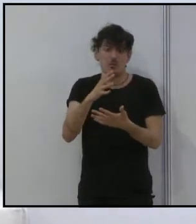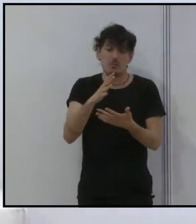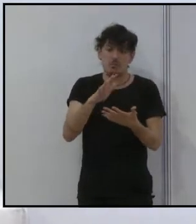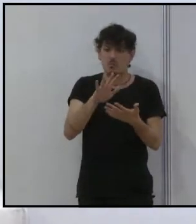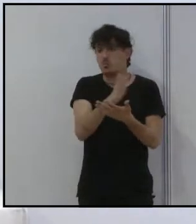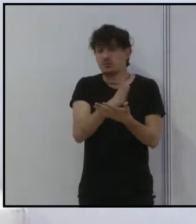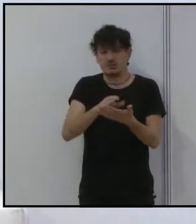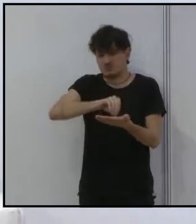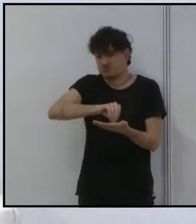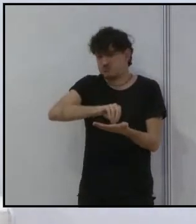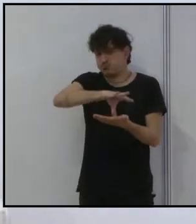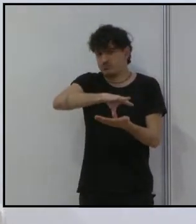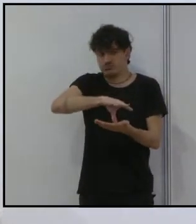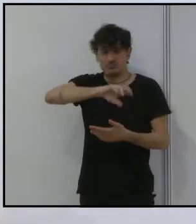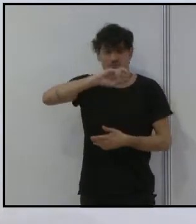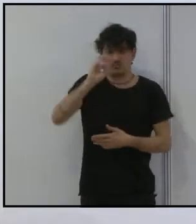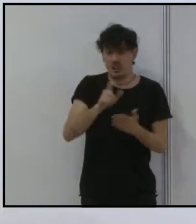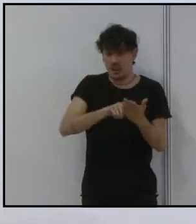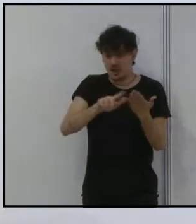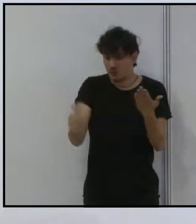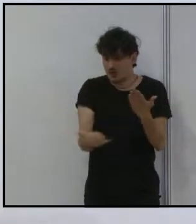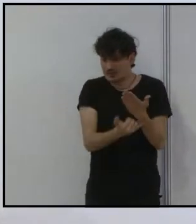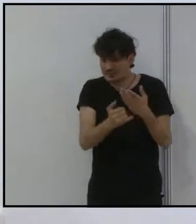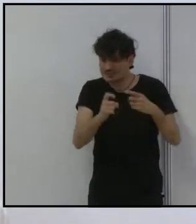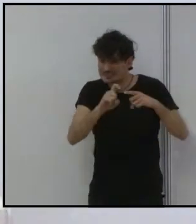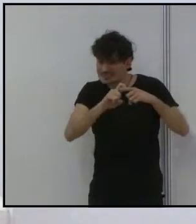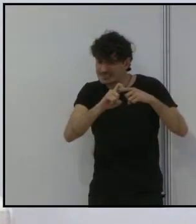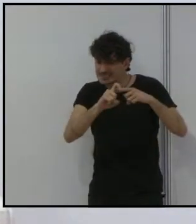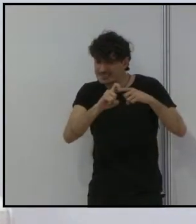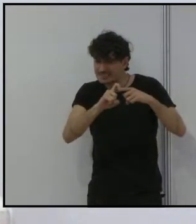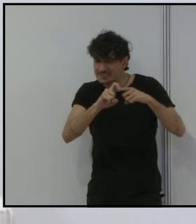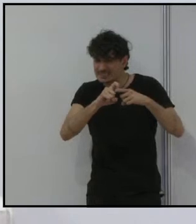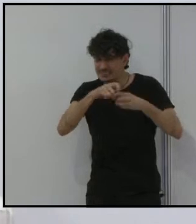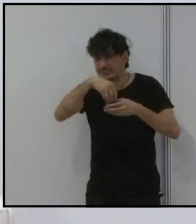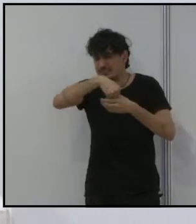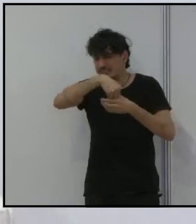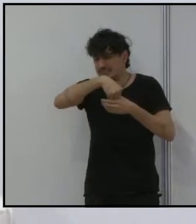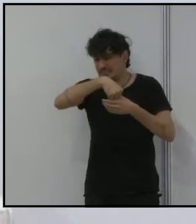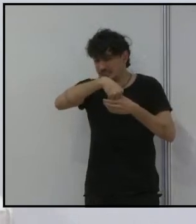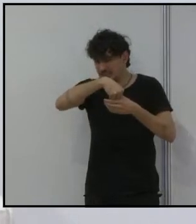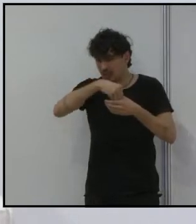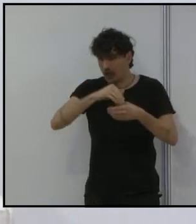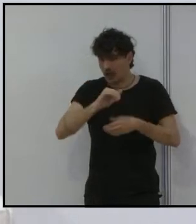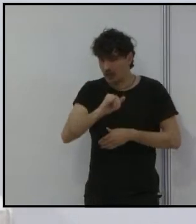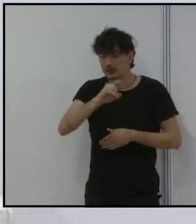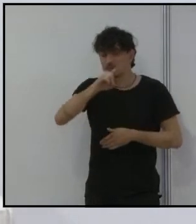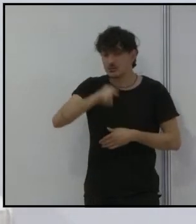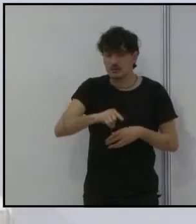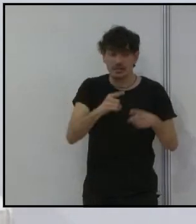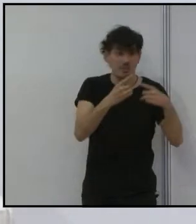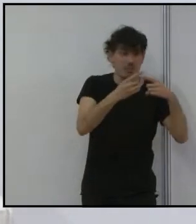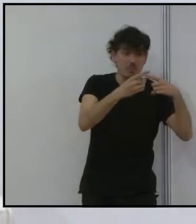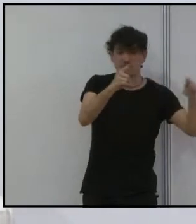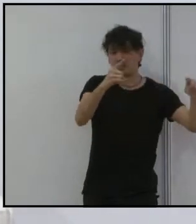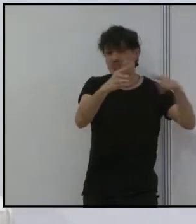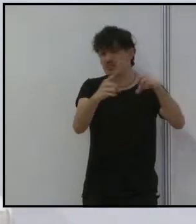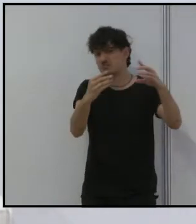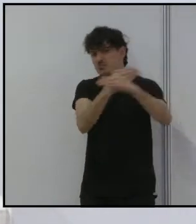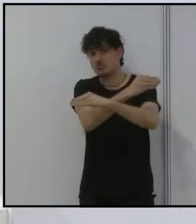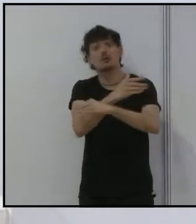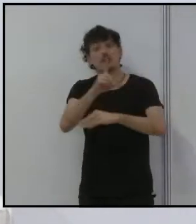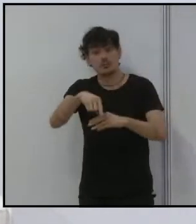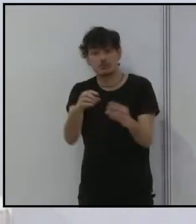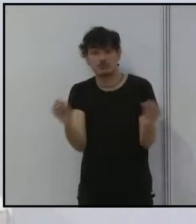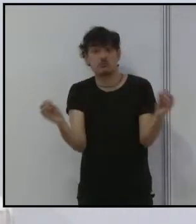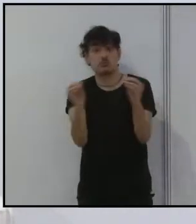descentradas, donde el lenguaje y sus matices son medulares, donde las diferencias y los puntos de encuentro son parte de un diálogo